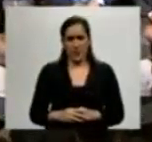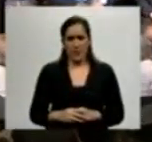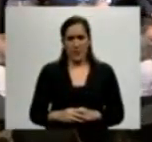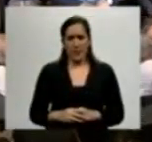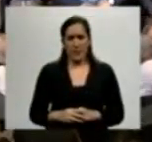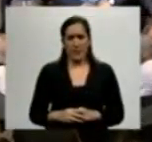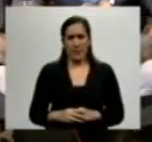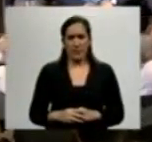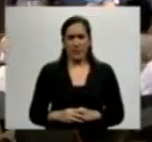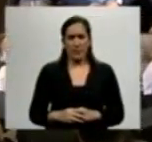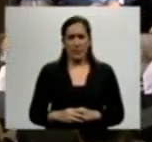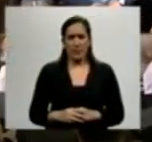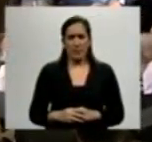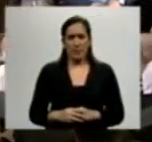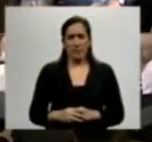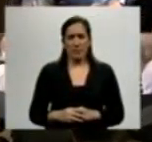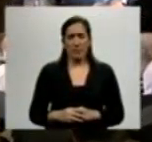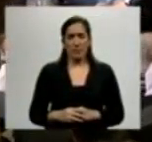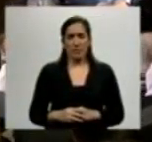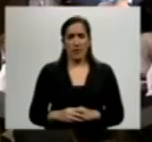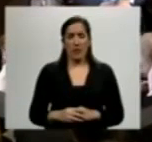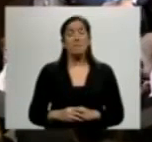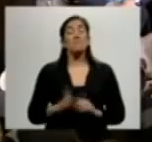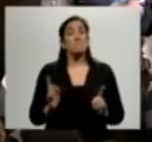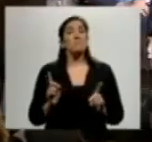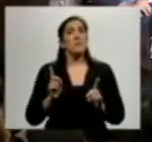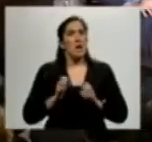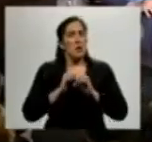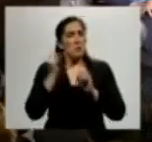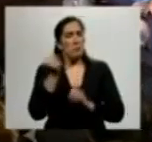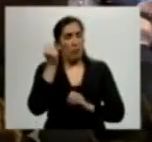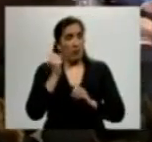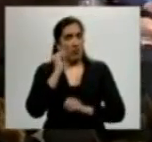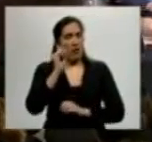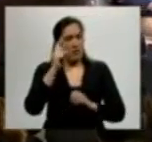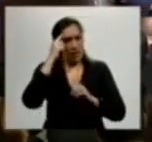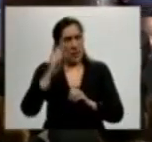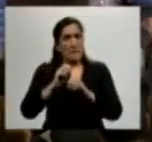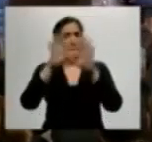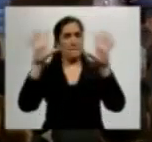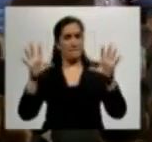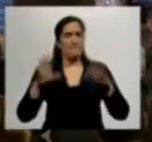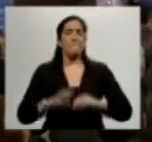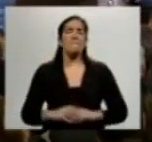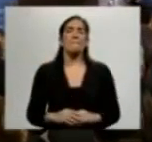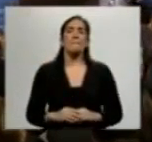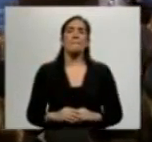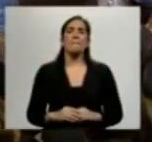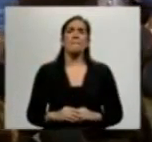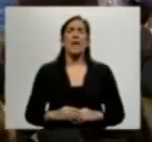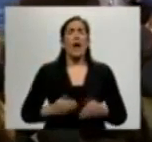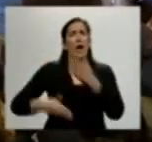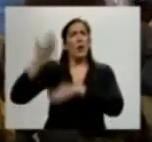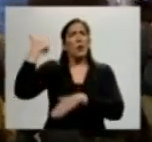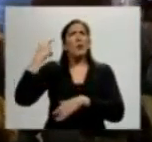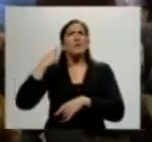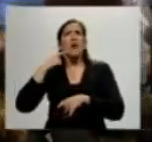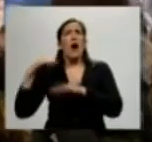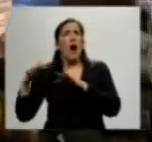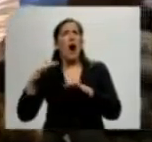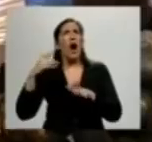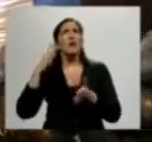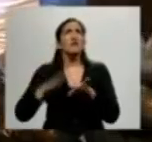También, y es muy importante aclarar esto porque se había hecho toda una historia a través de esto,